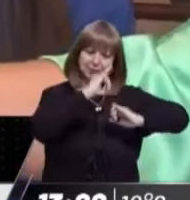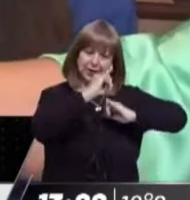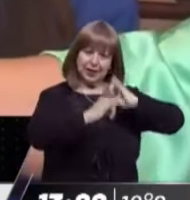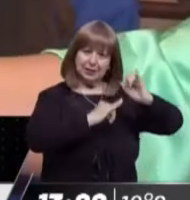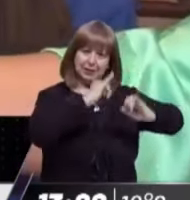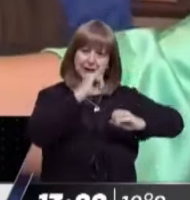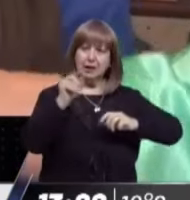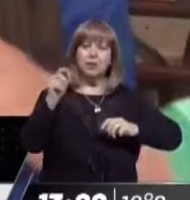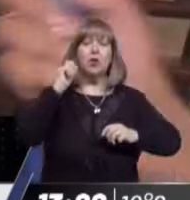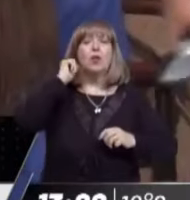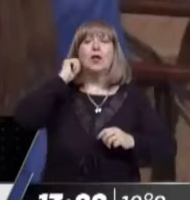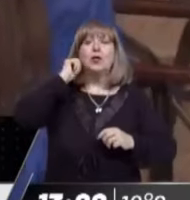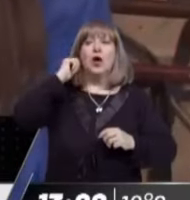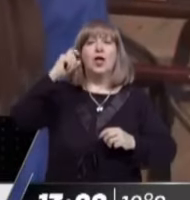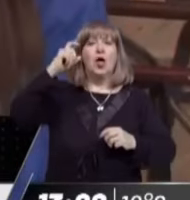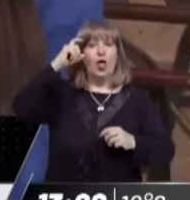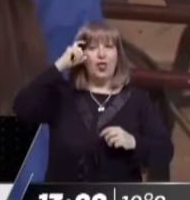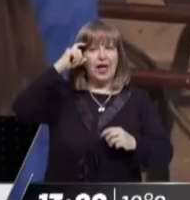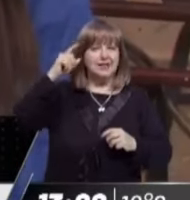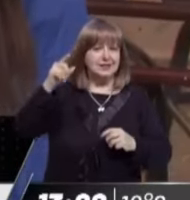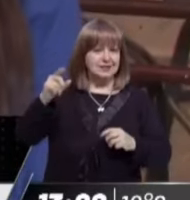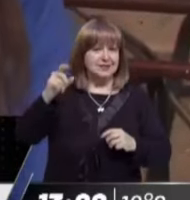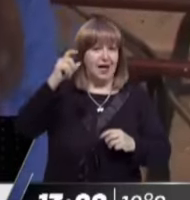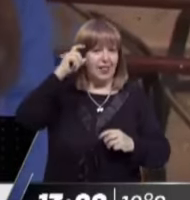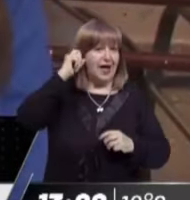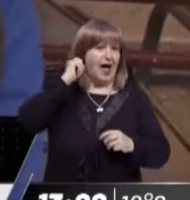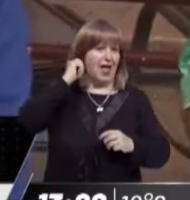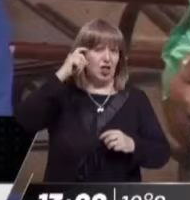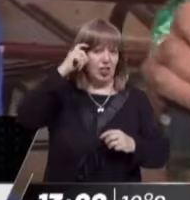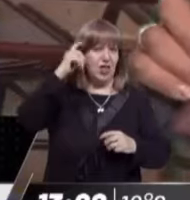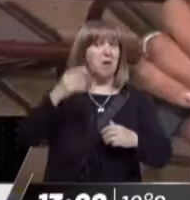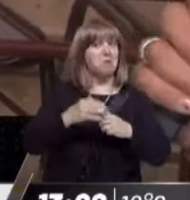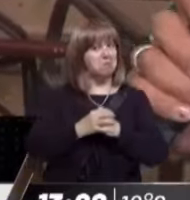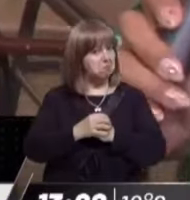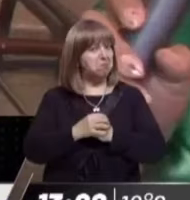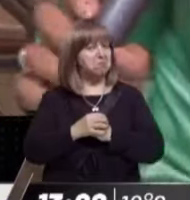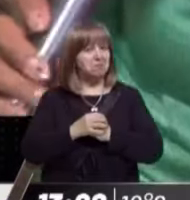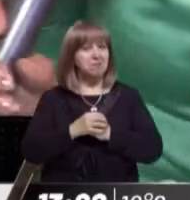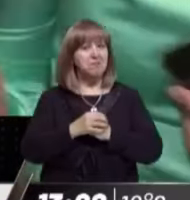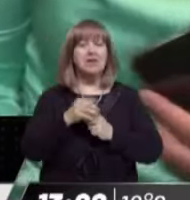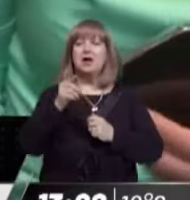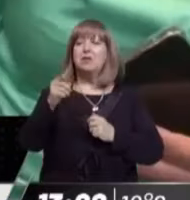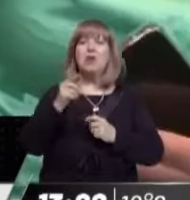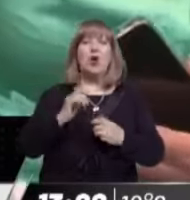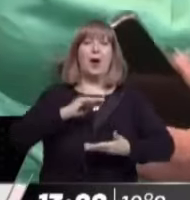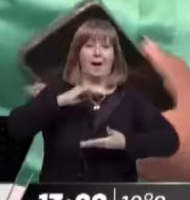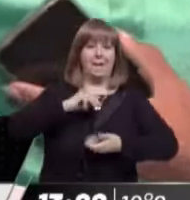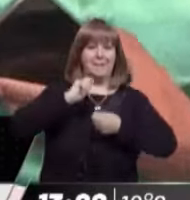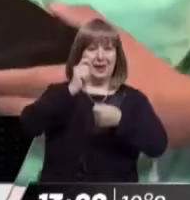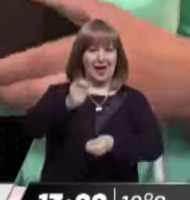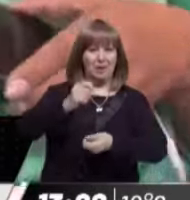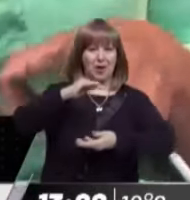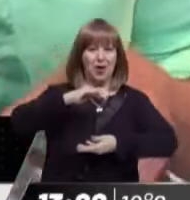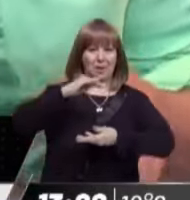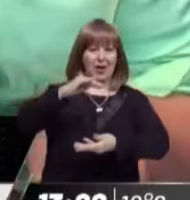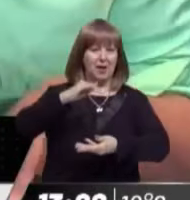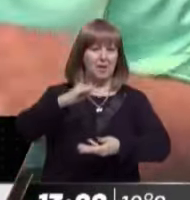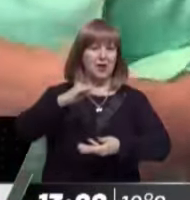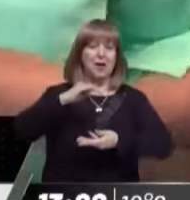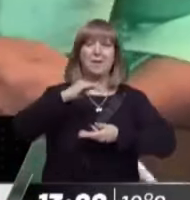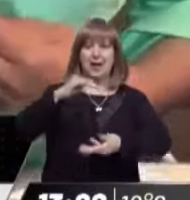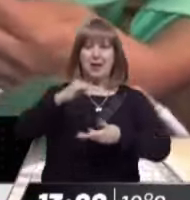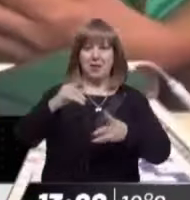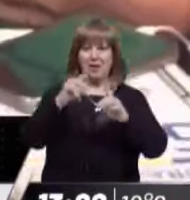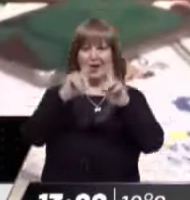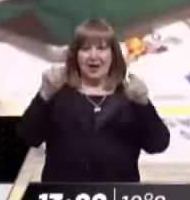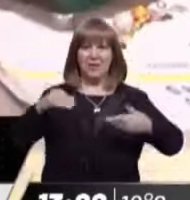tenés? 10. Dos grandes ejemplos para la provincia. Mori, hoy te premiaron, ¿qué te entregaron? No. Acá mostremos, mirá lo que